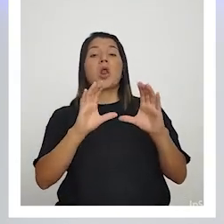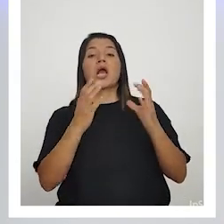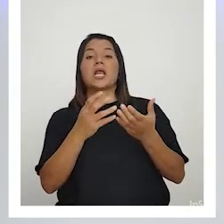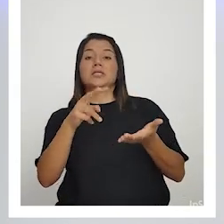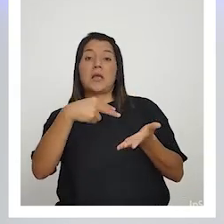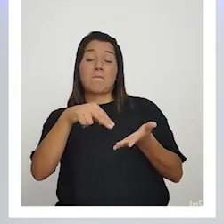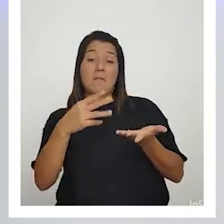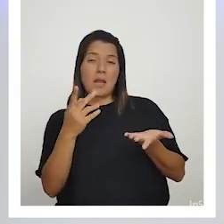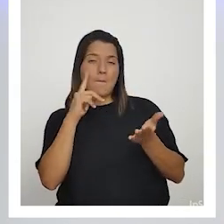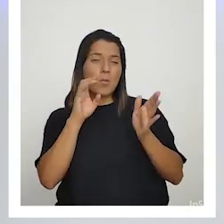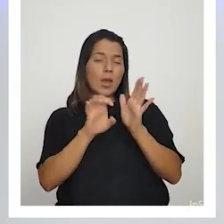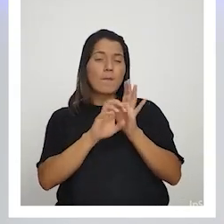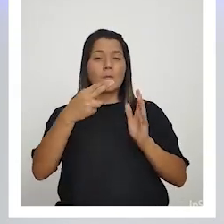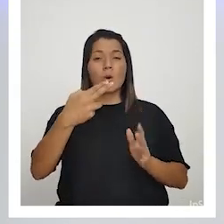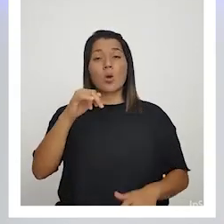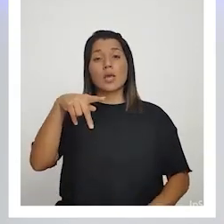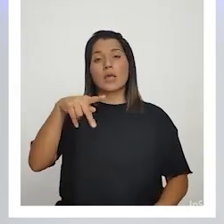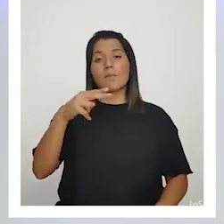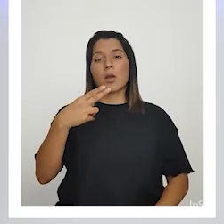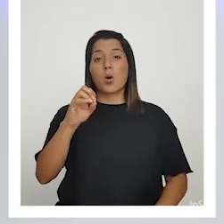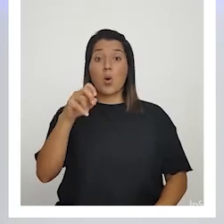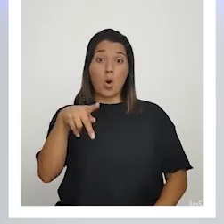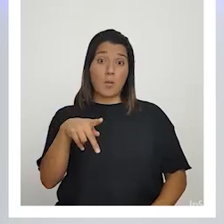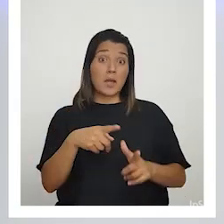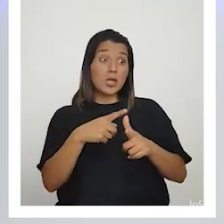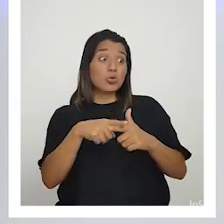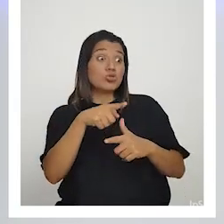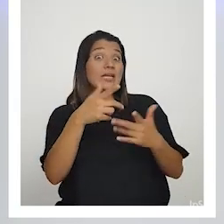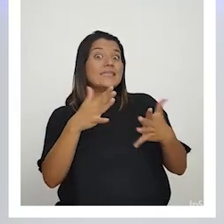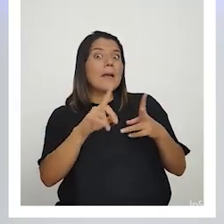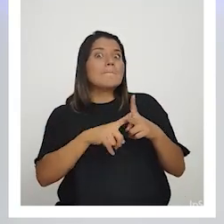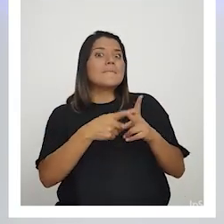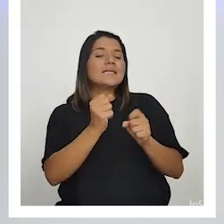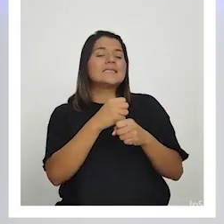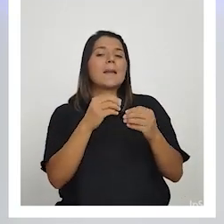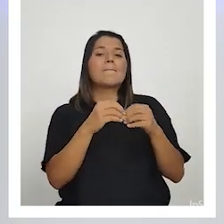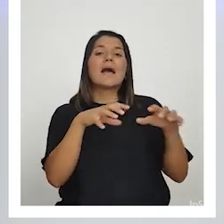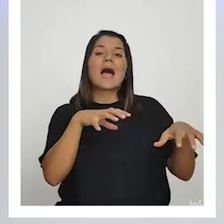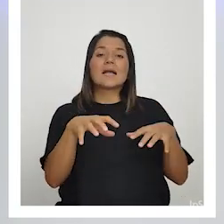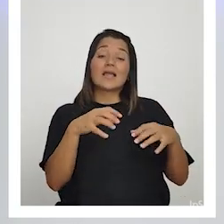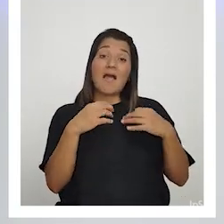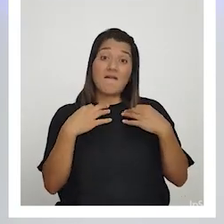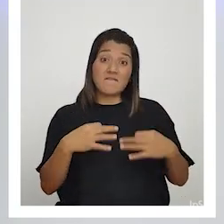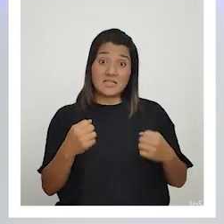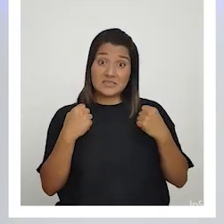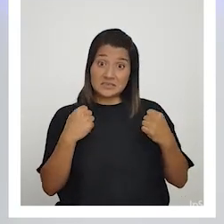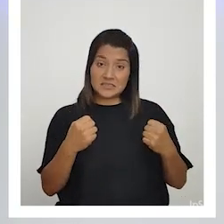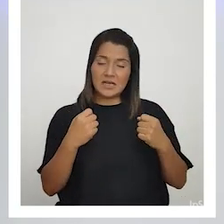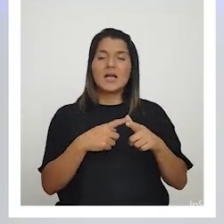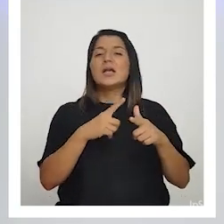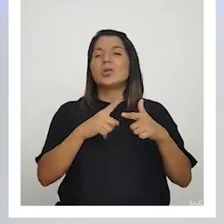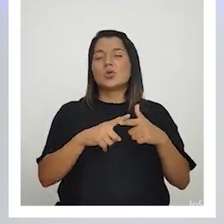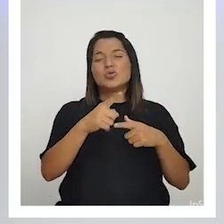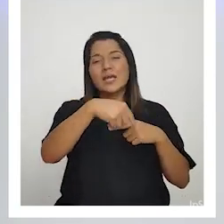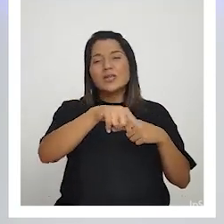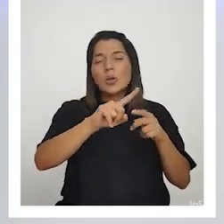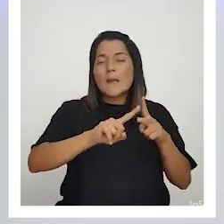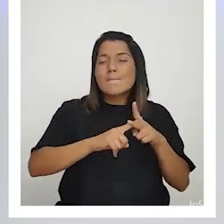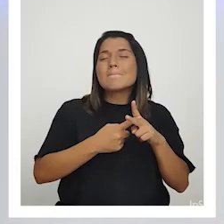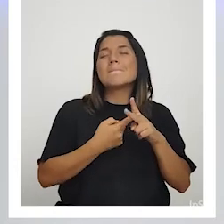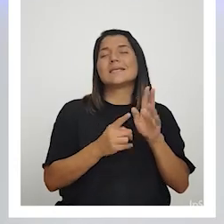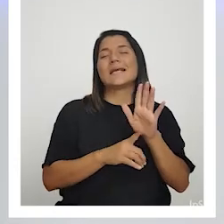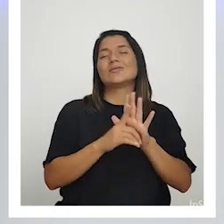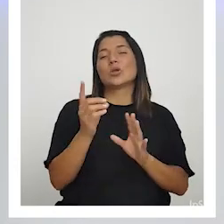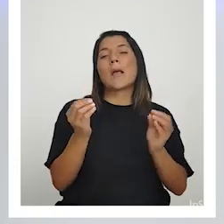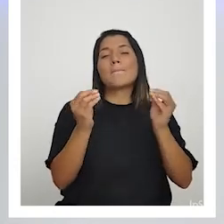les apasiona y ya ahí empiezan a hacer más actividad física y se les crea un poco la conciencia, tanto en hogar